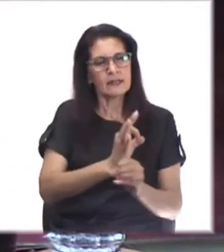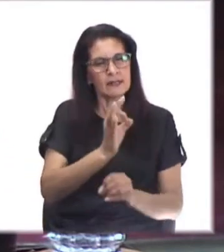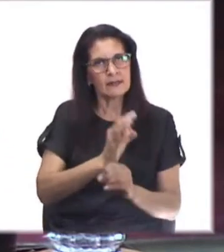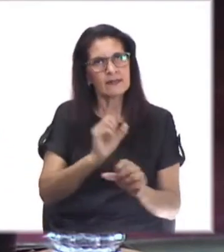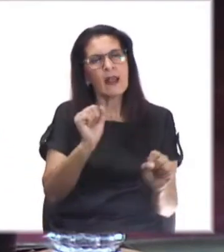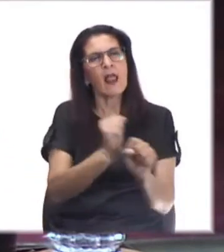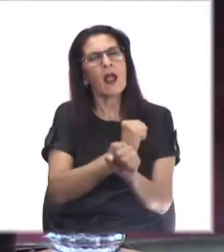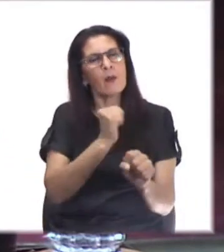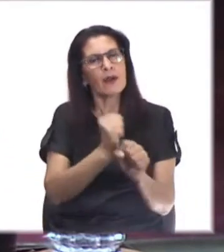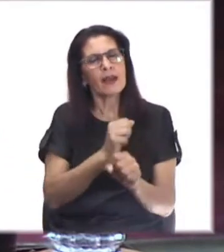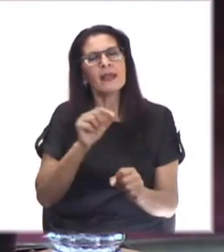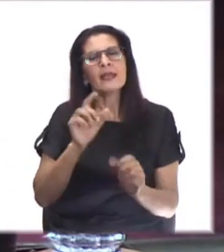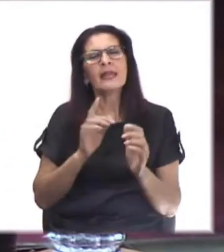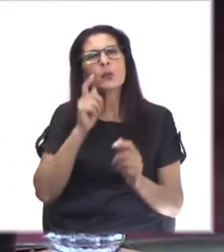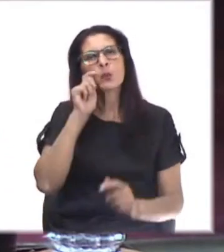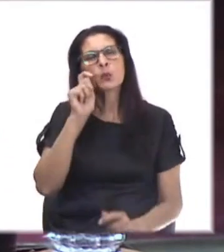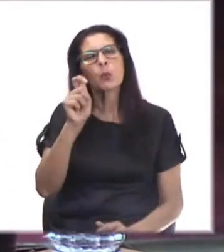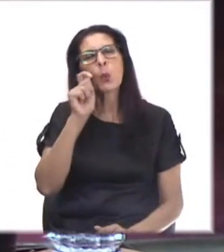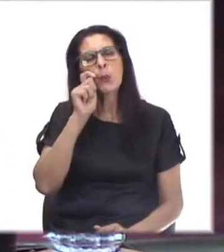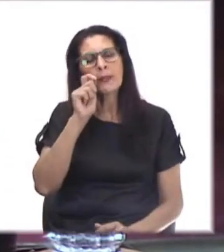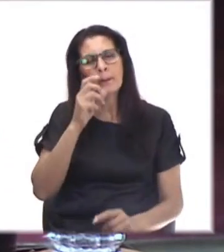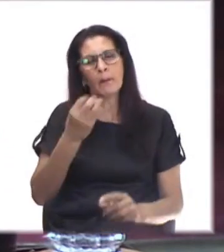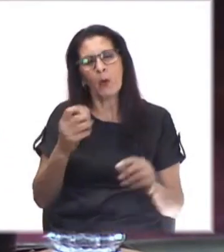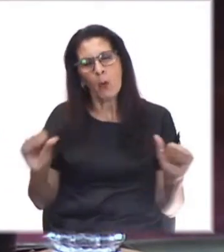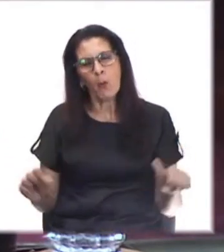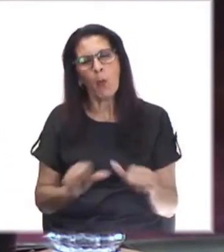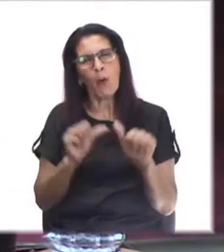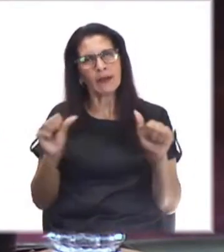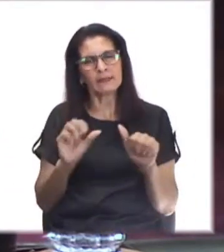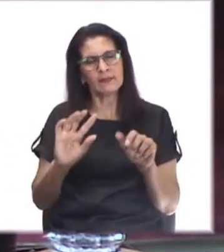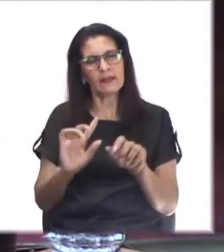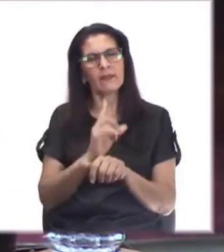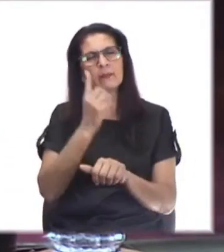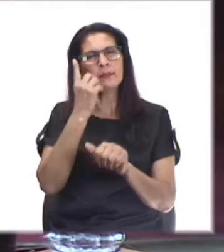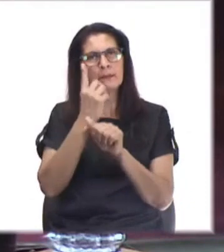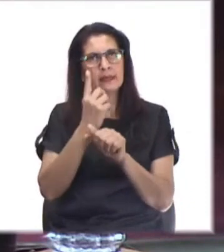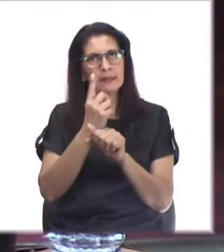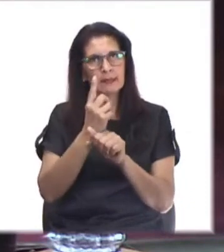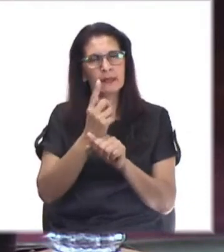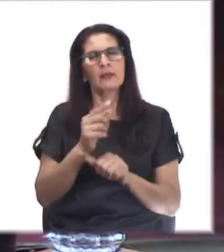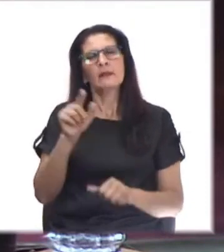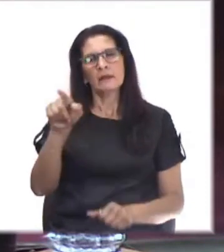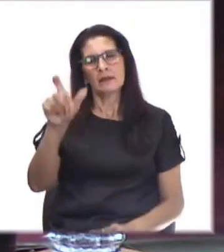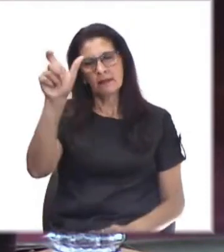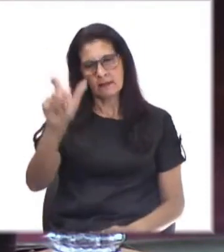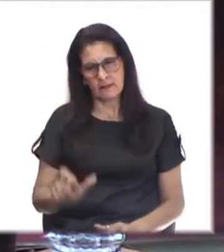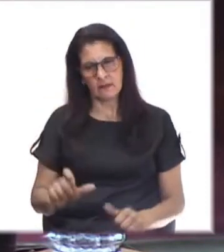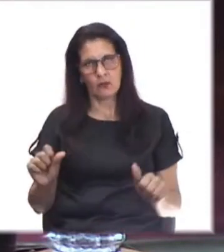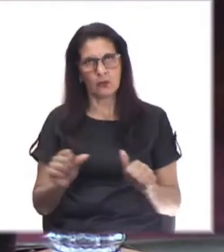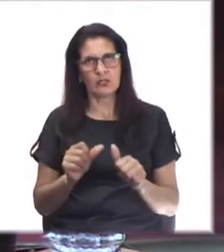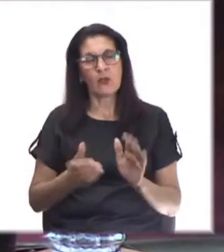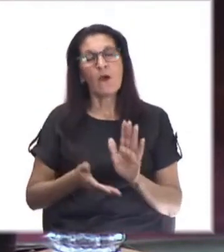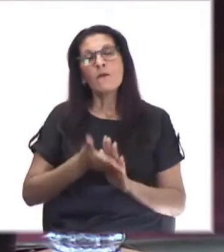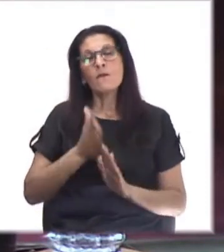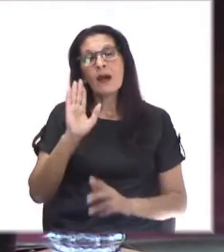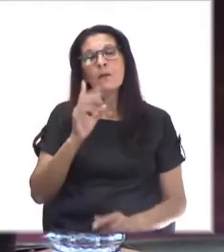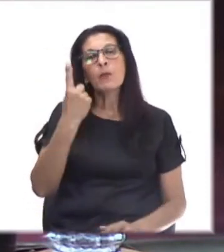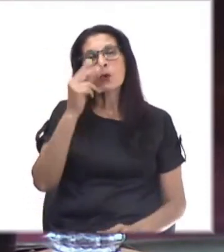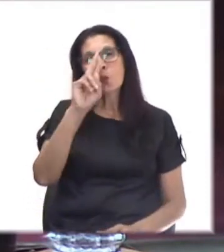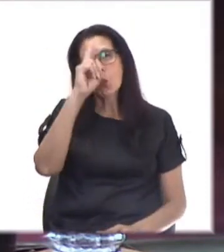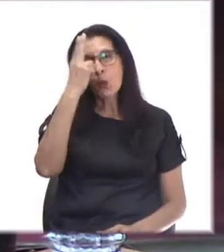laboral, el turismo como una actividad productiva de primer nivel, lo distinguieron. Vamos por un Uruguay justo,